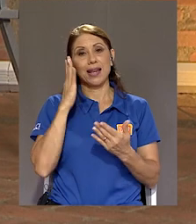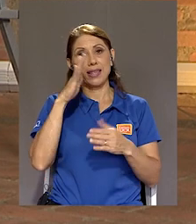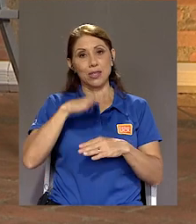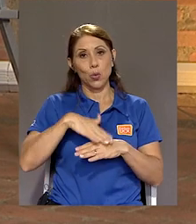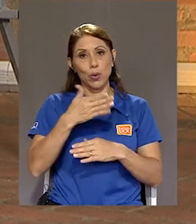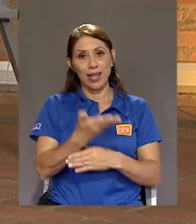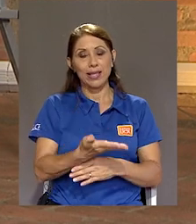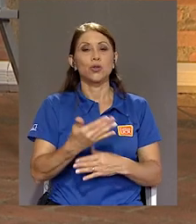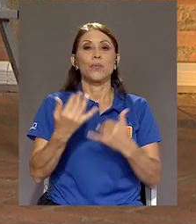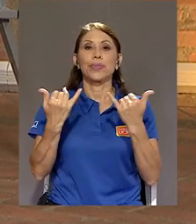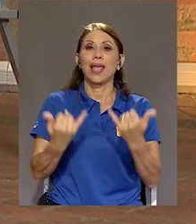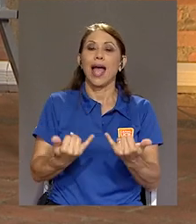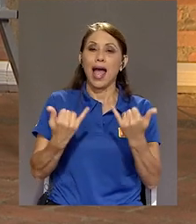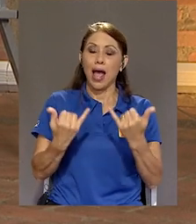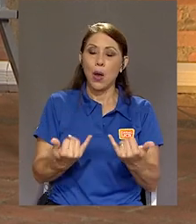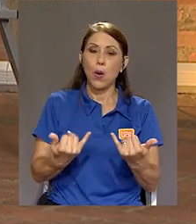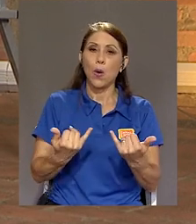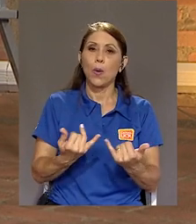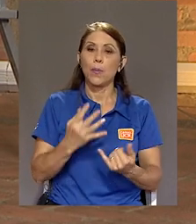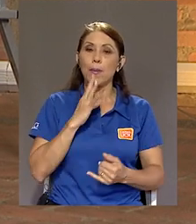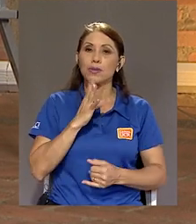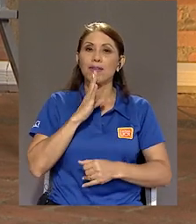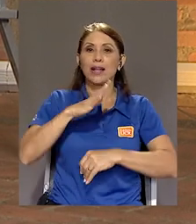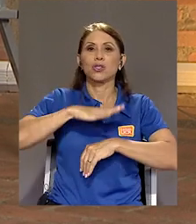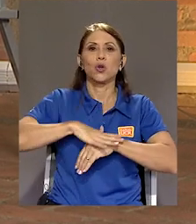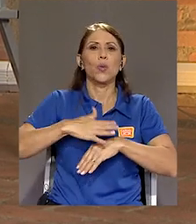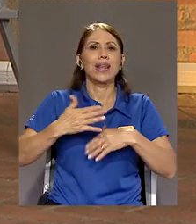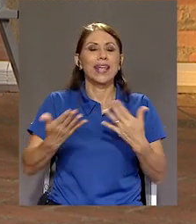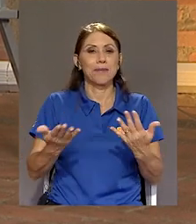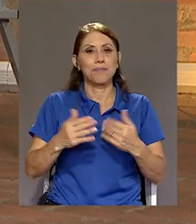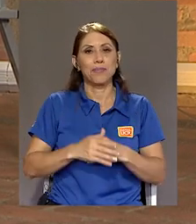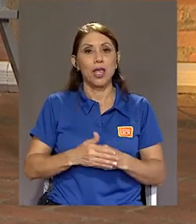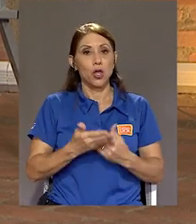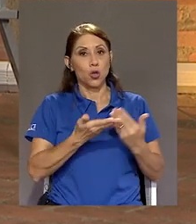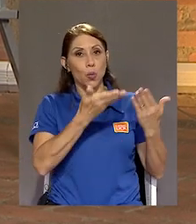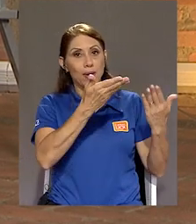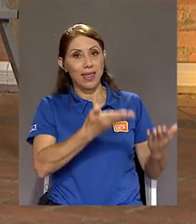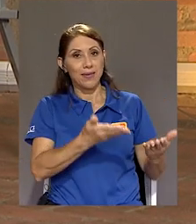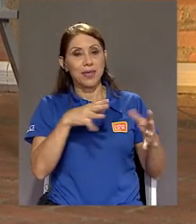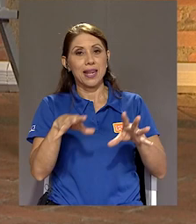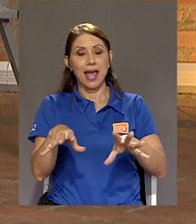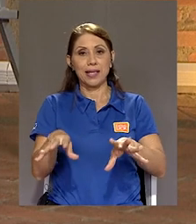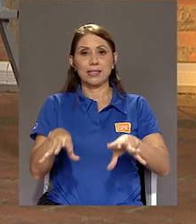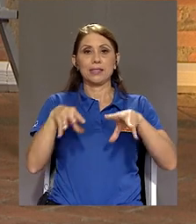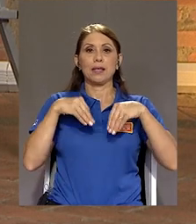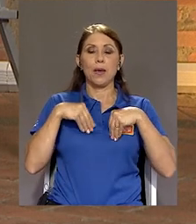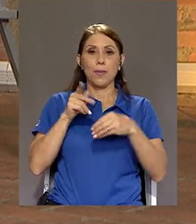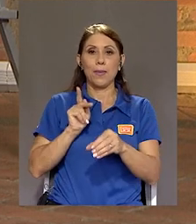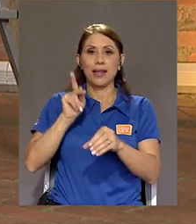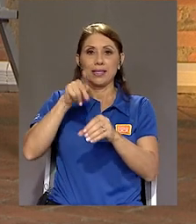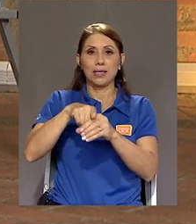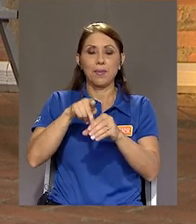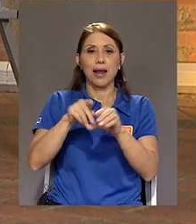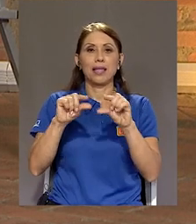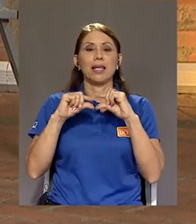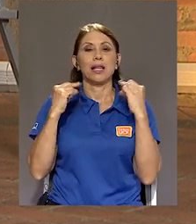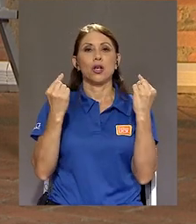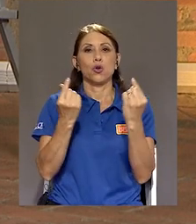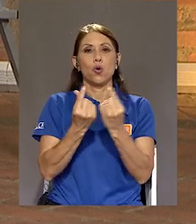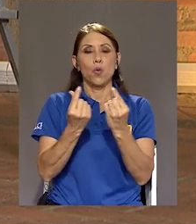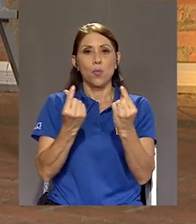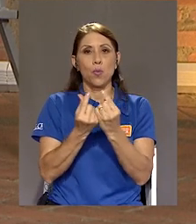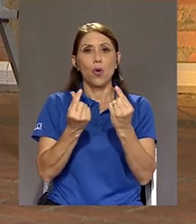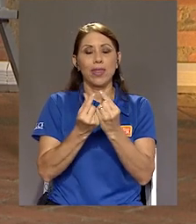en esta ocasión vamos a hablar de la aceptación de parte de don Vladimir de participar del grupo